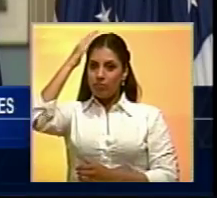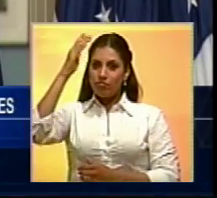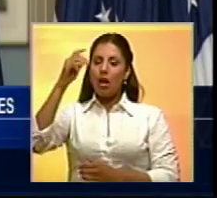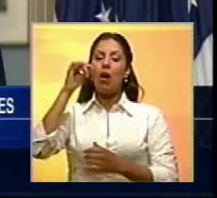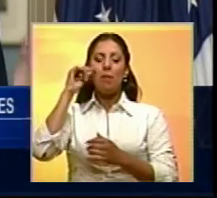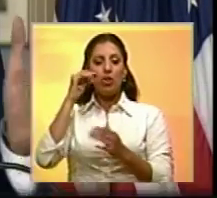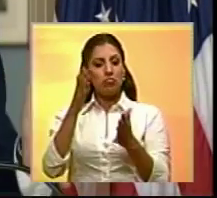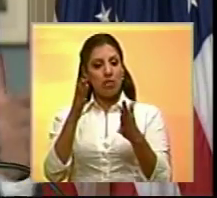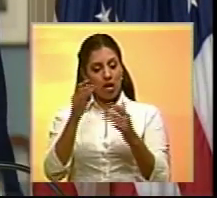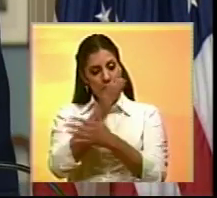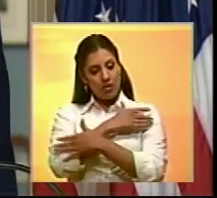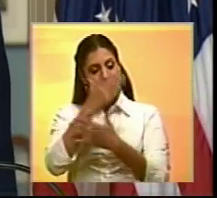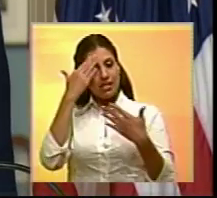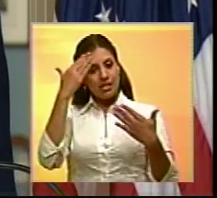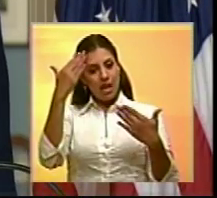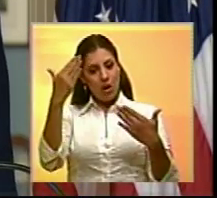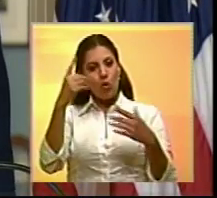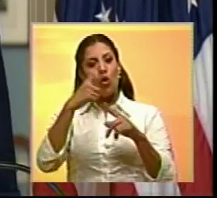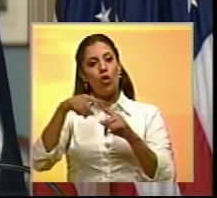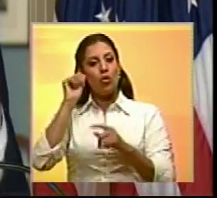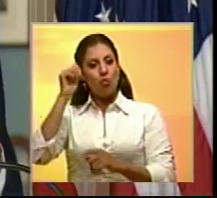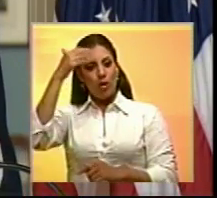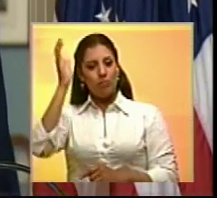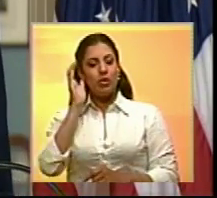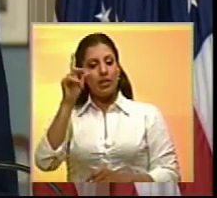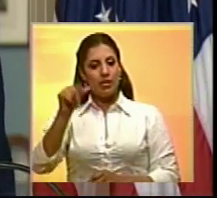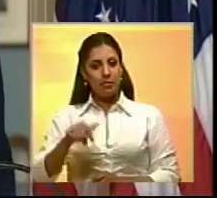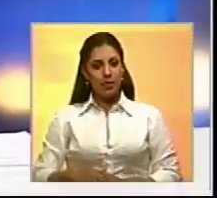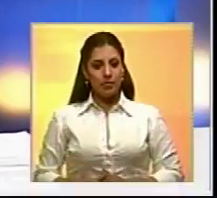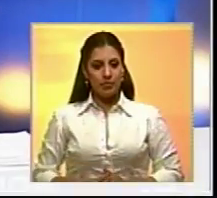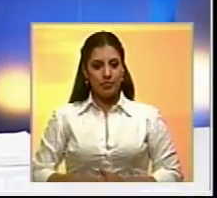su triunfo y sus saludos a Hillary Clinton.